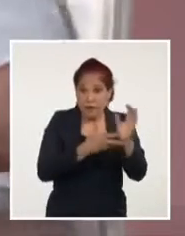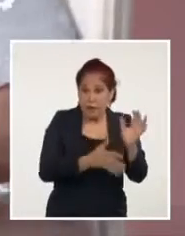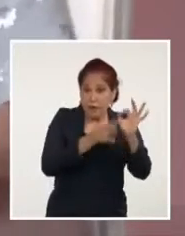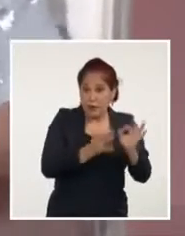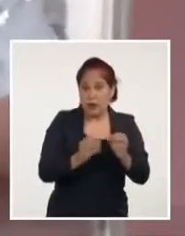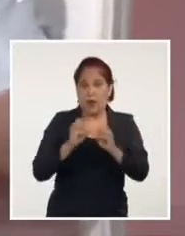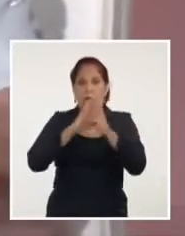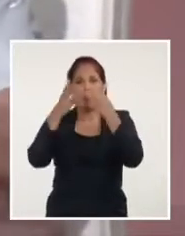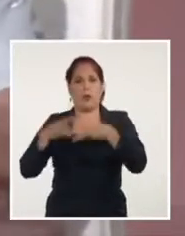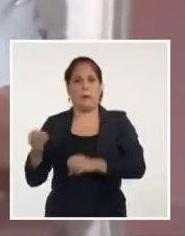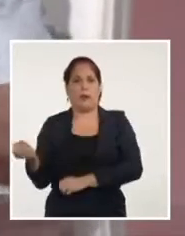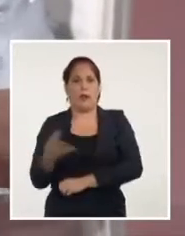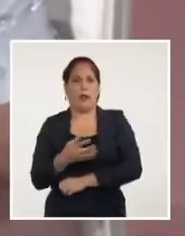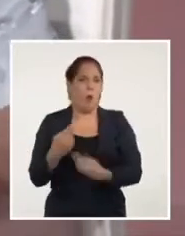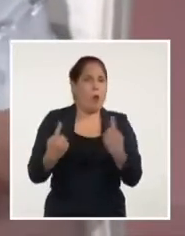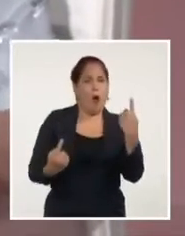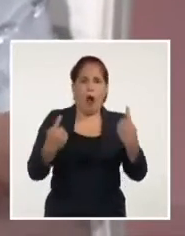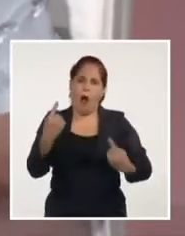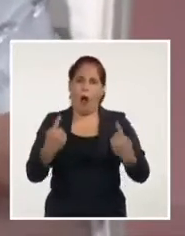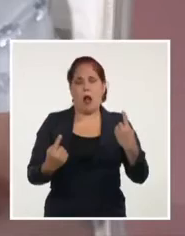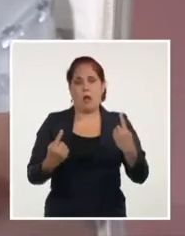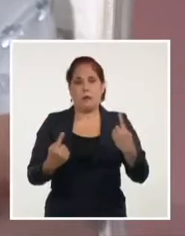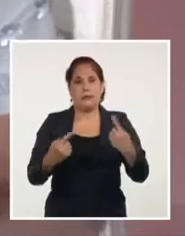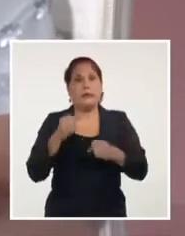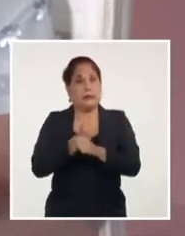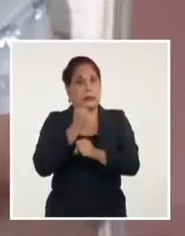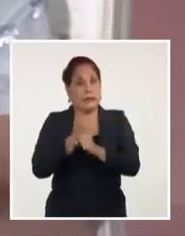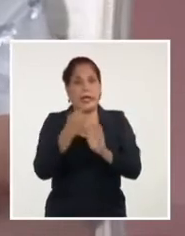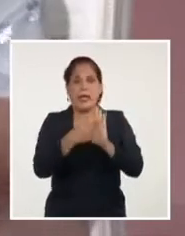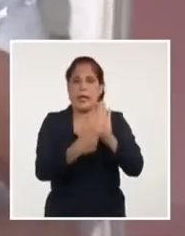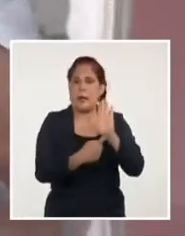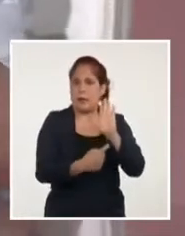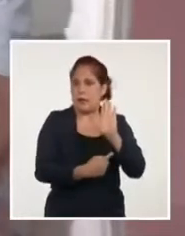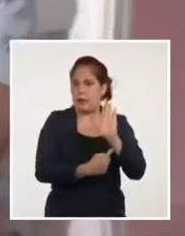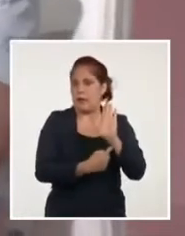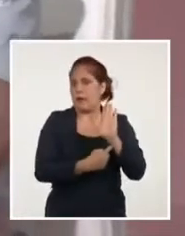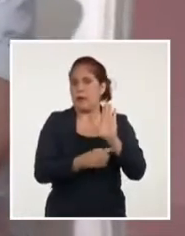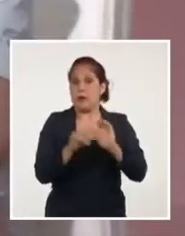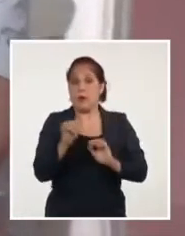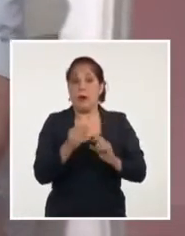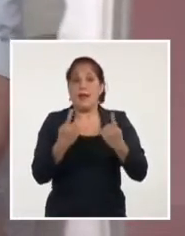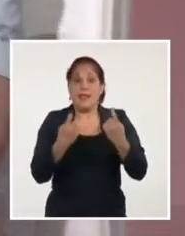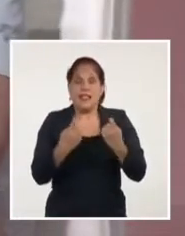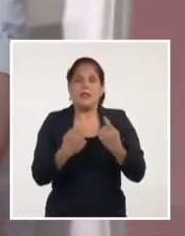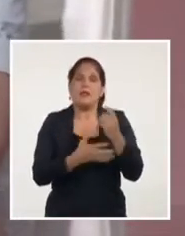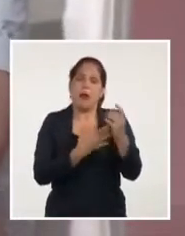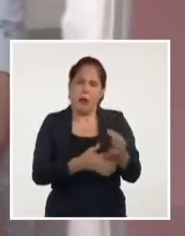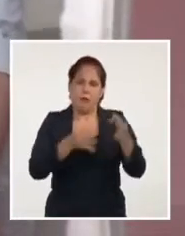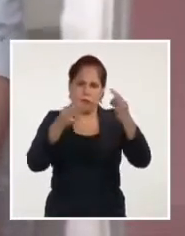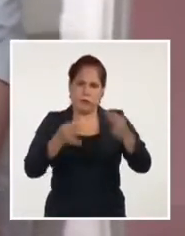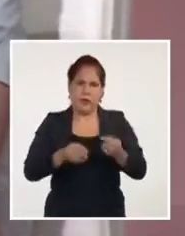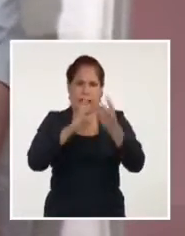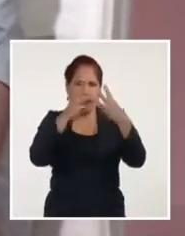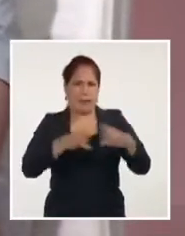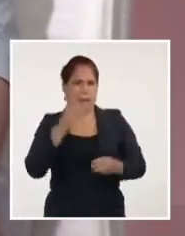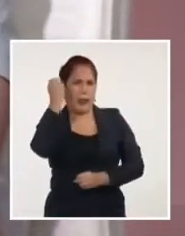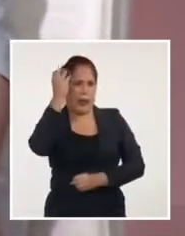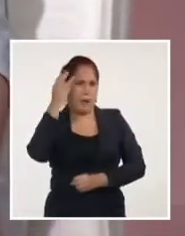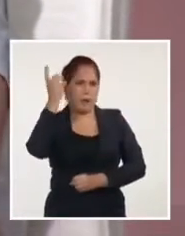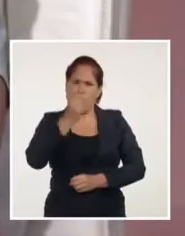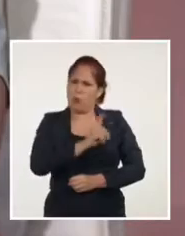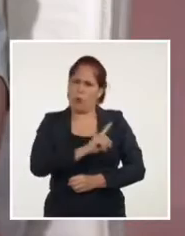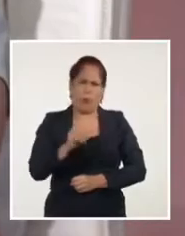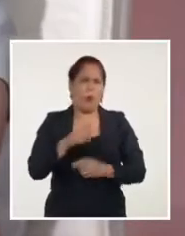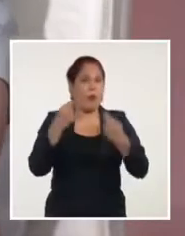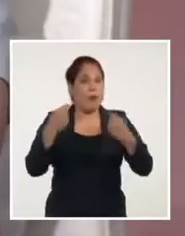tiene subyaciendo el empleo de elementos de corte simbólico que van, y eso es importante también suscribirlo, desde las palabras